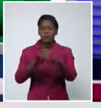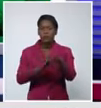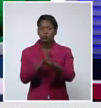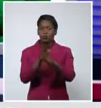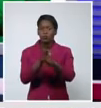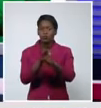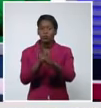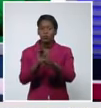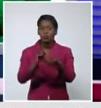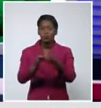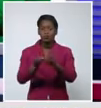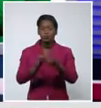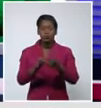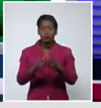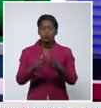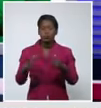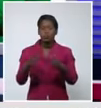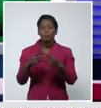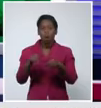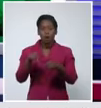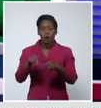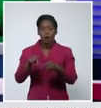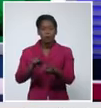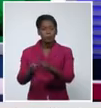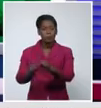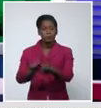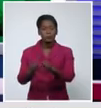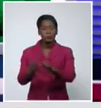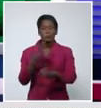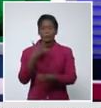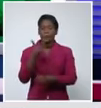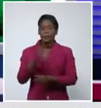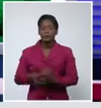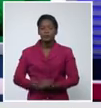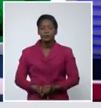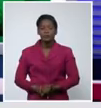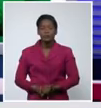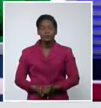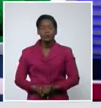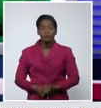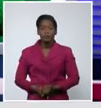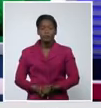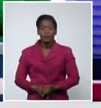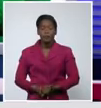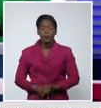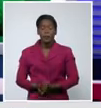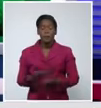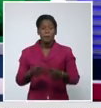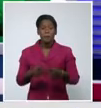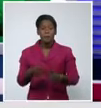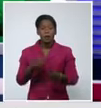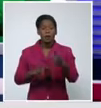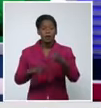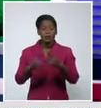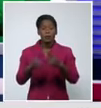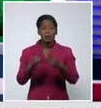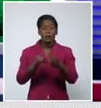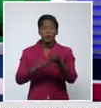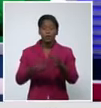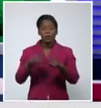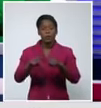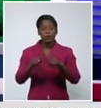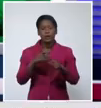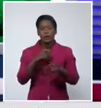y que han ido hacia el control. Lamentablemente, en el territorio oriental no podemos hablar lo mismo de Granma, todo